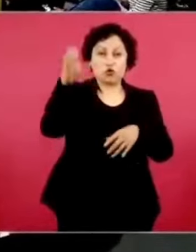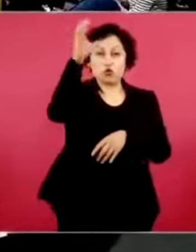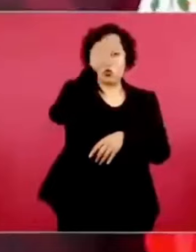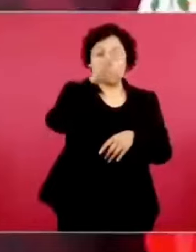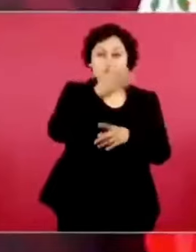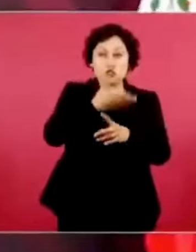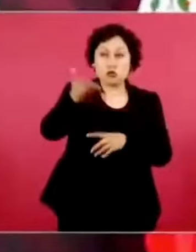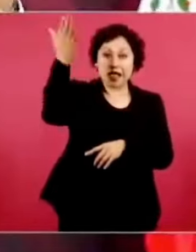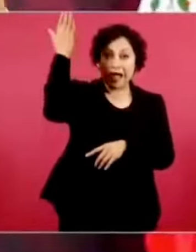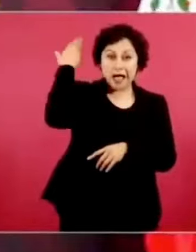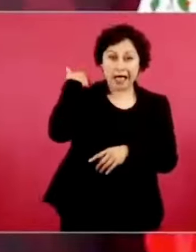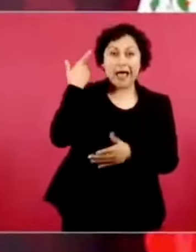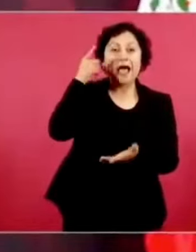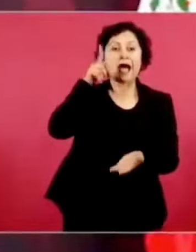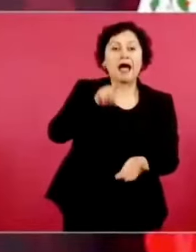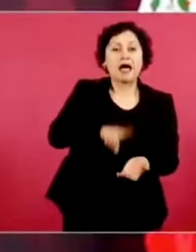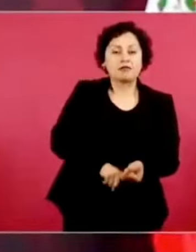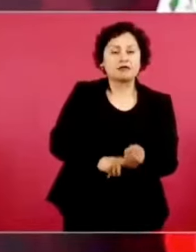excepcionales. Primero,